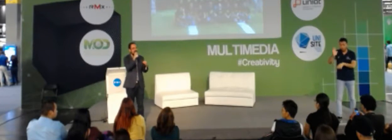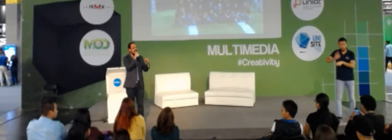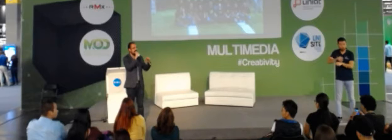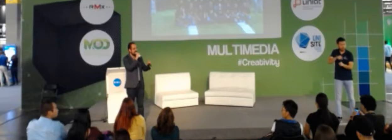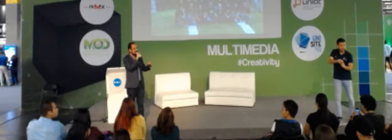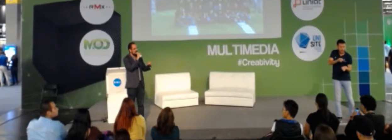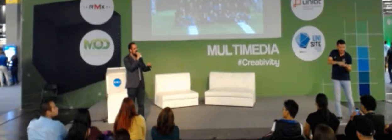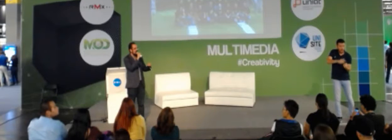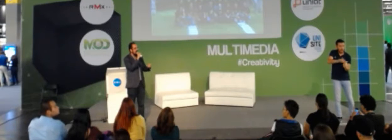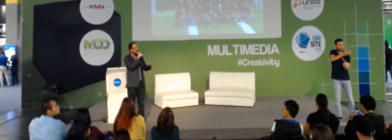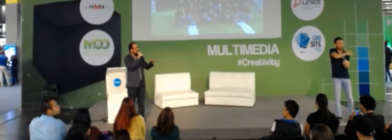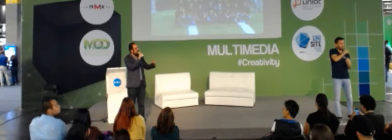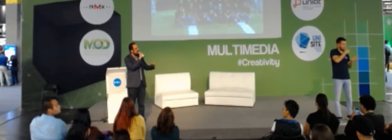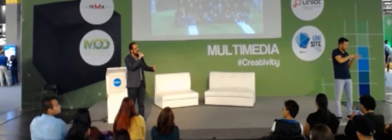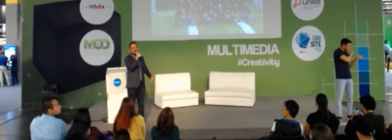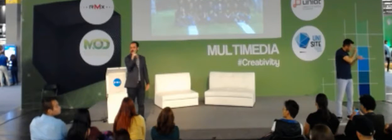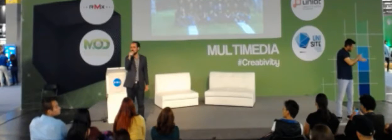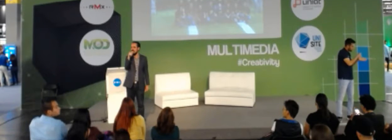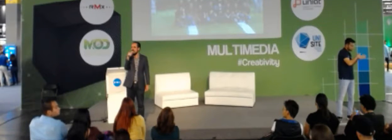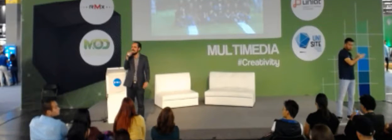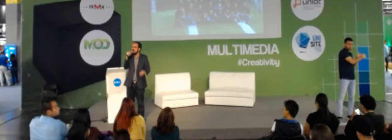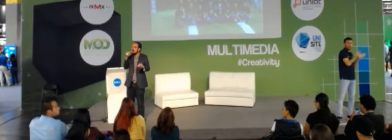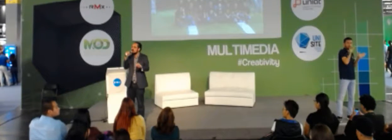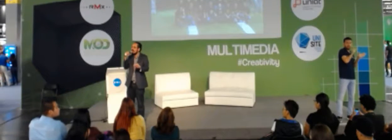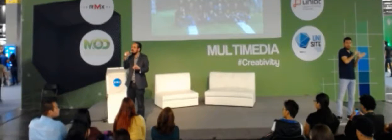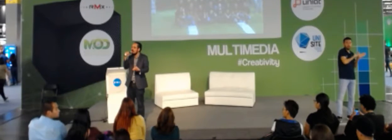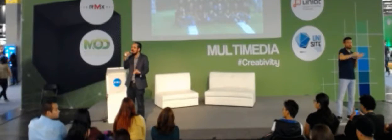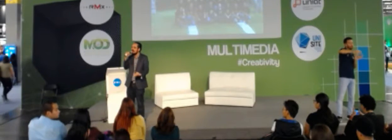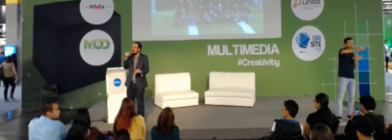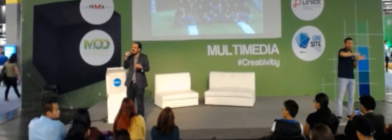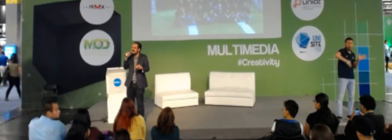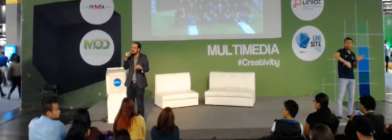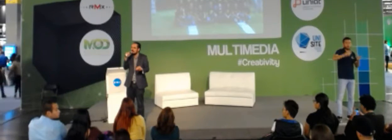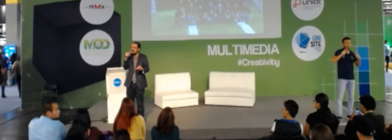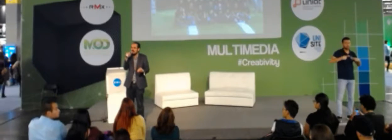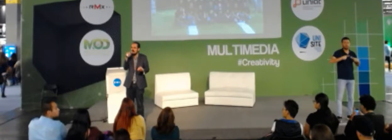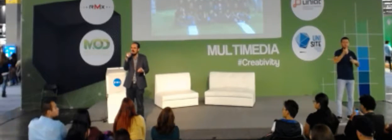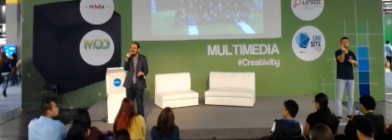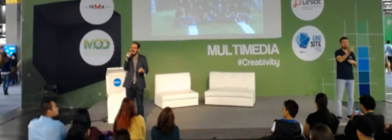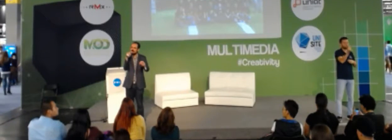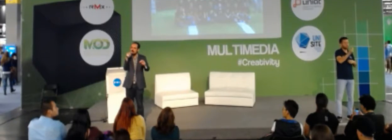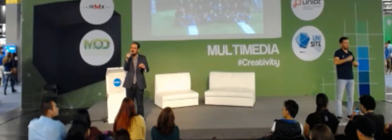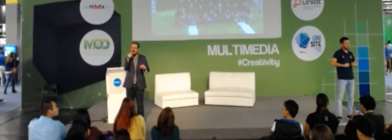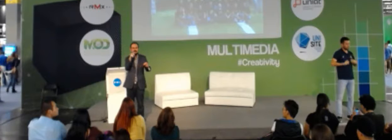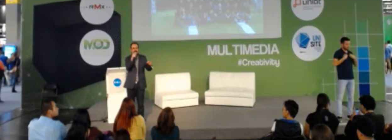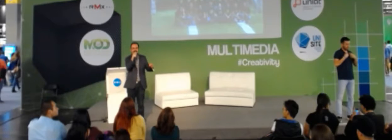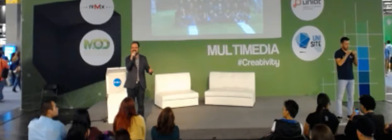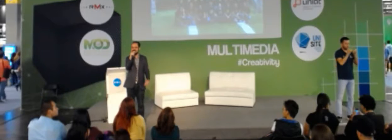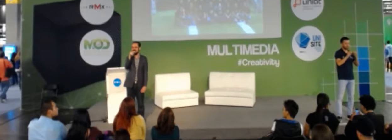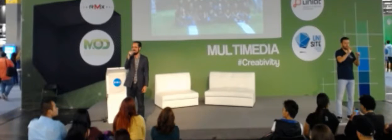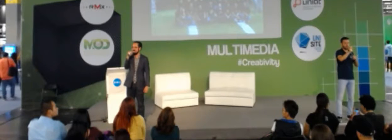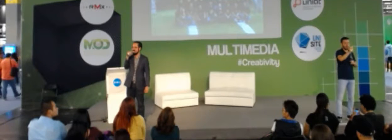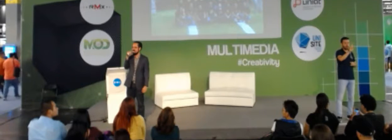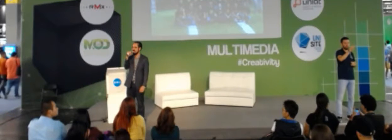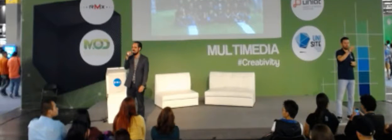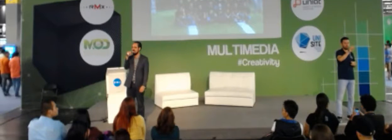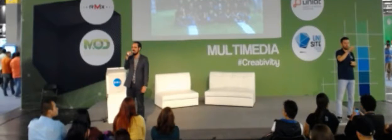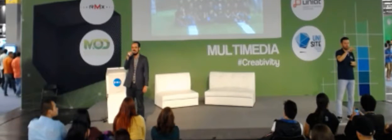nacional e internacional establecen eso, que todos los seres humanos requerimos tener una vida autónoma y plena.